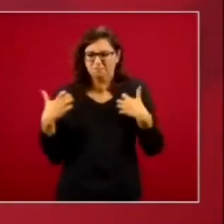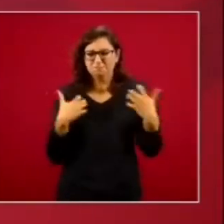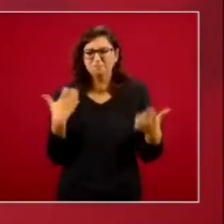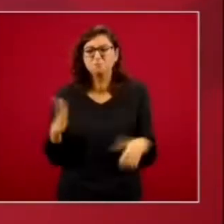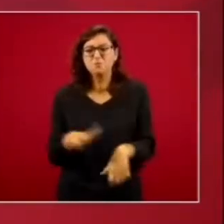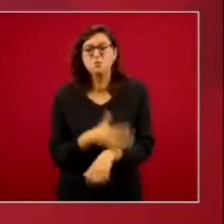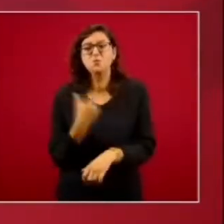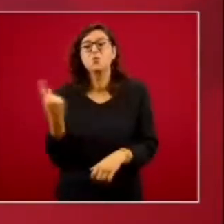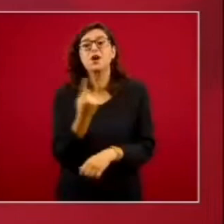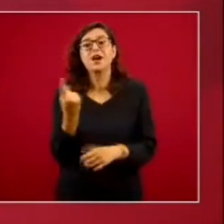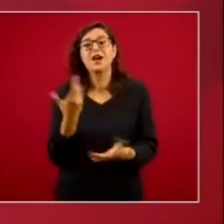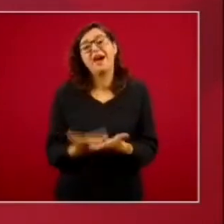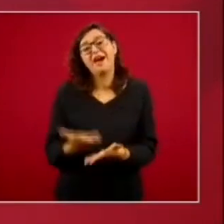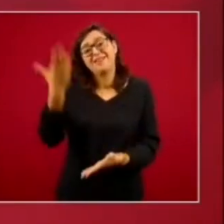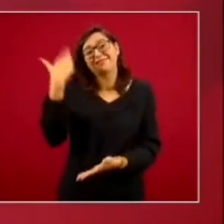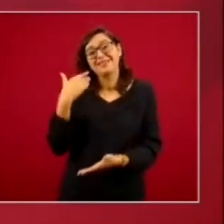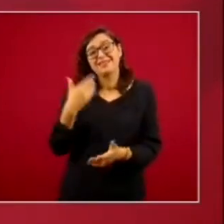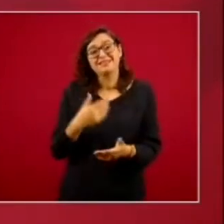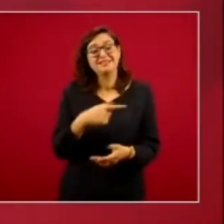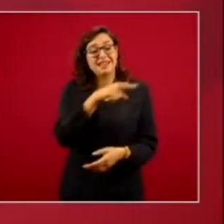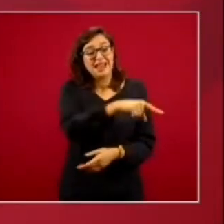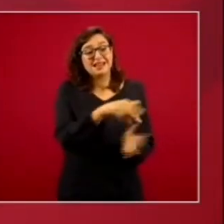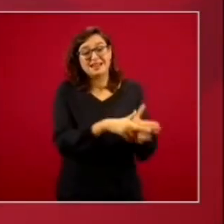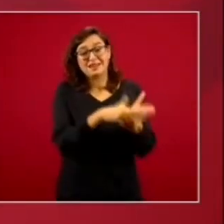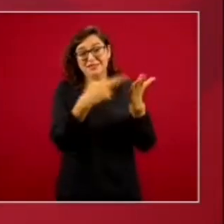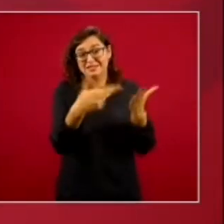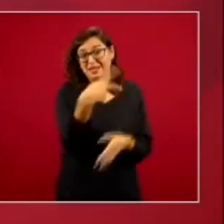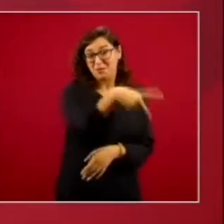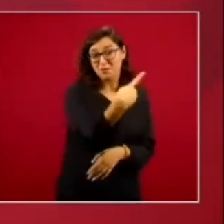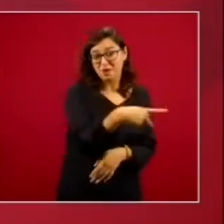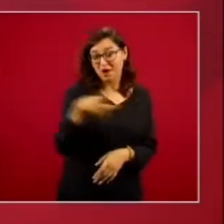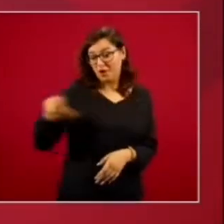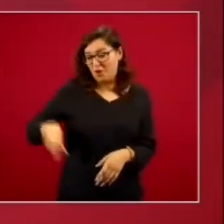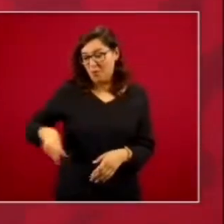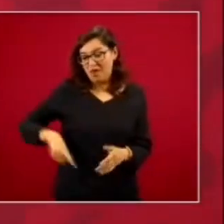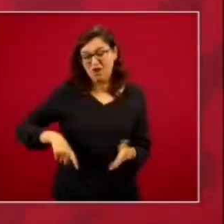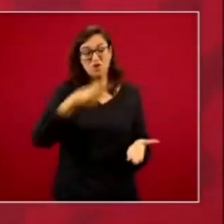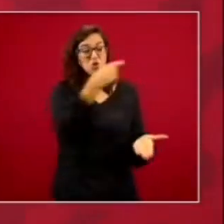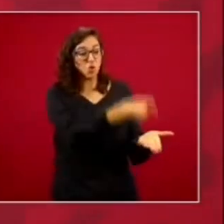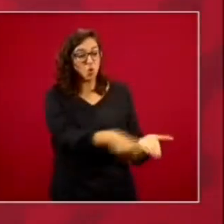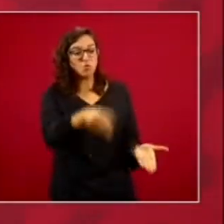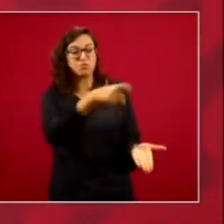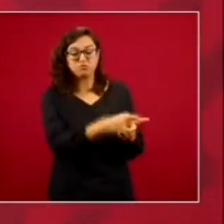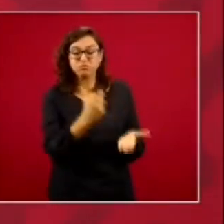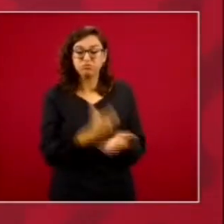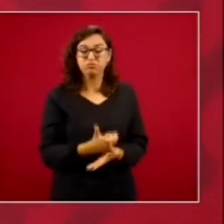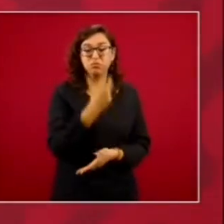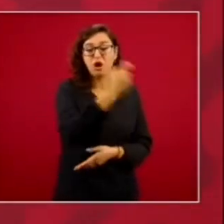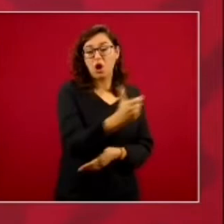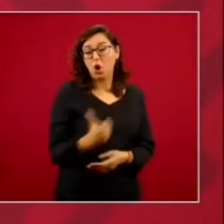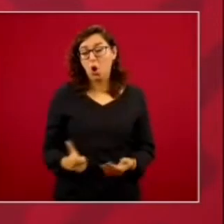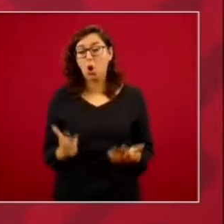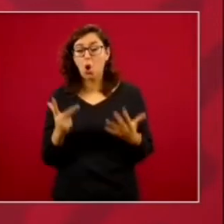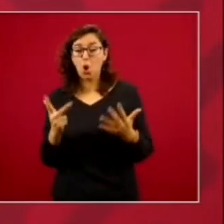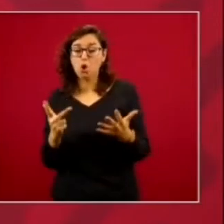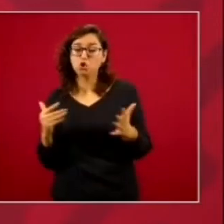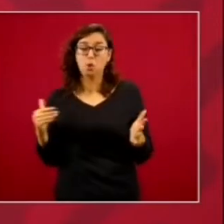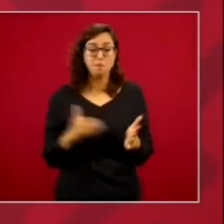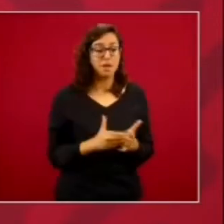pues estaba subsidiada por el gobierno. Se compraban como 8,000 revistas,